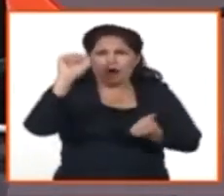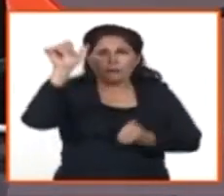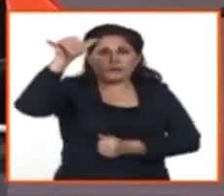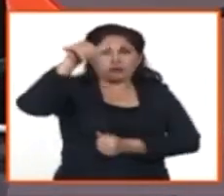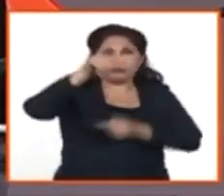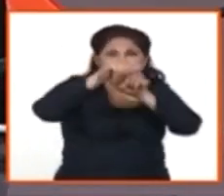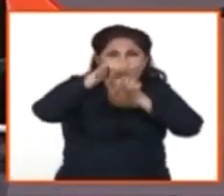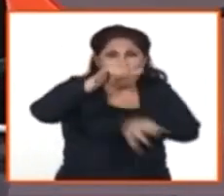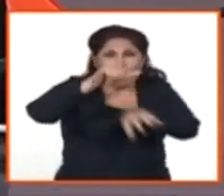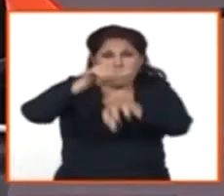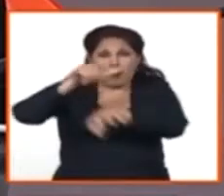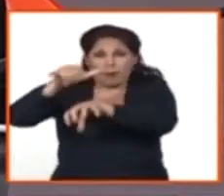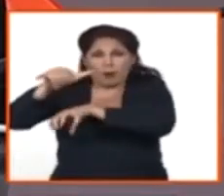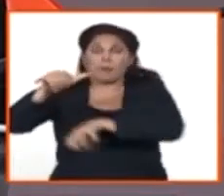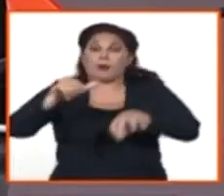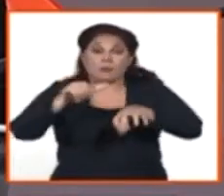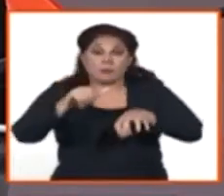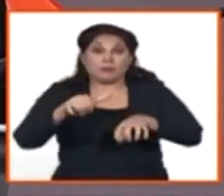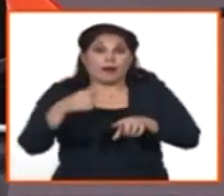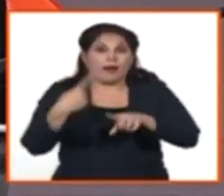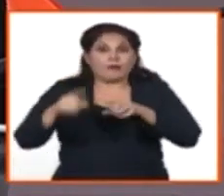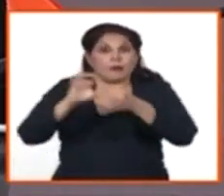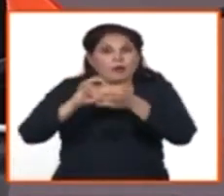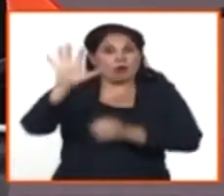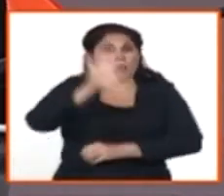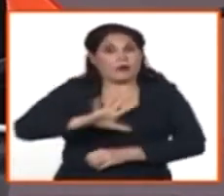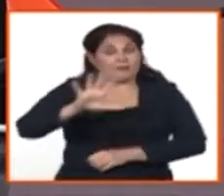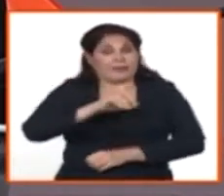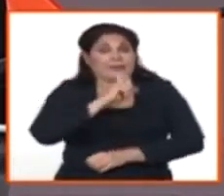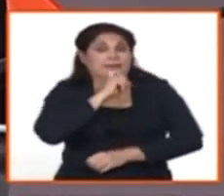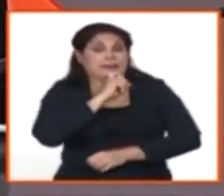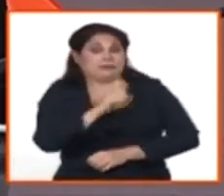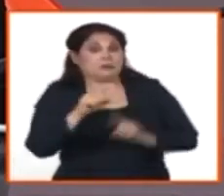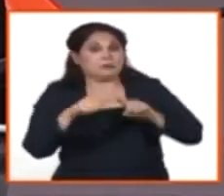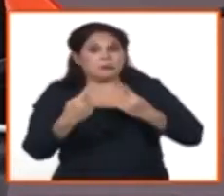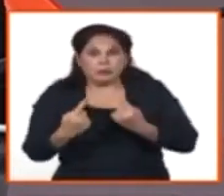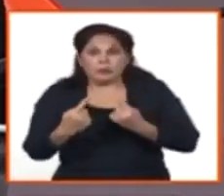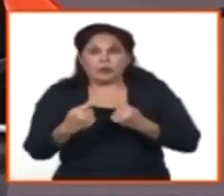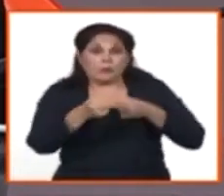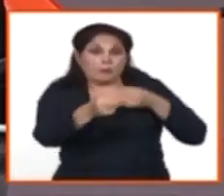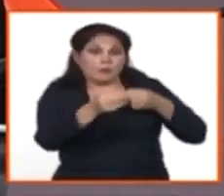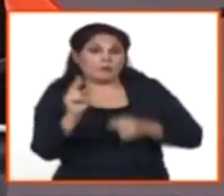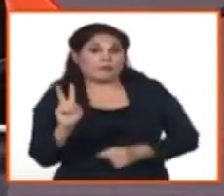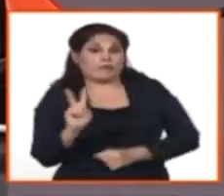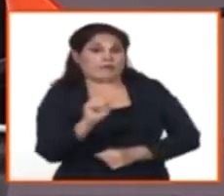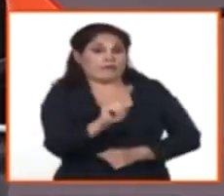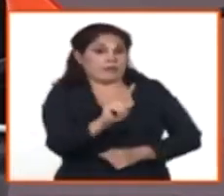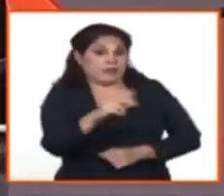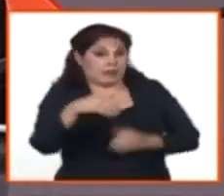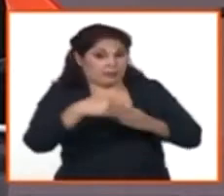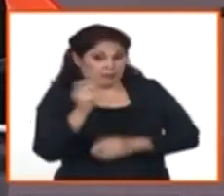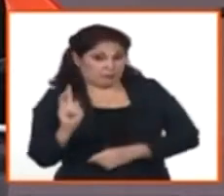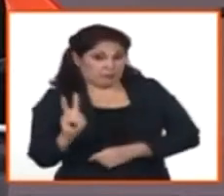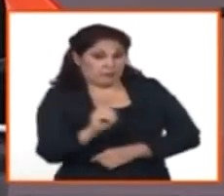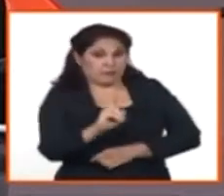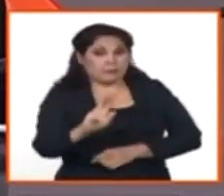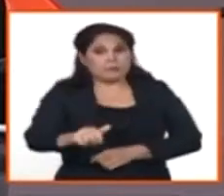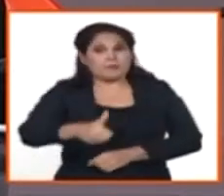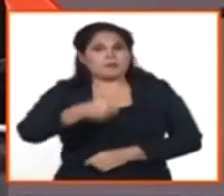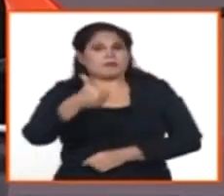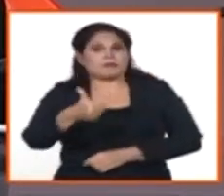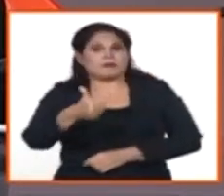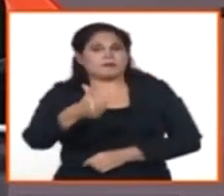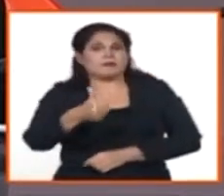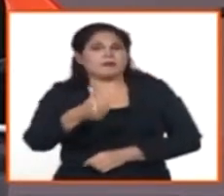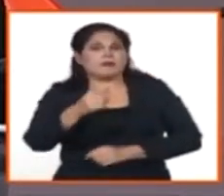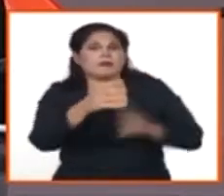pues hay repercusiones geopolíticas ante la próxima visita en estos días del presidente Biden